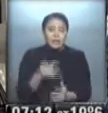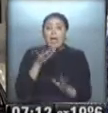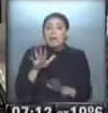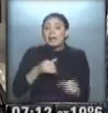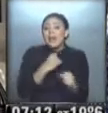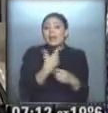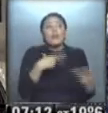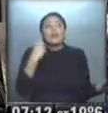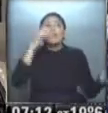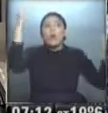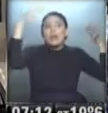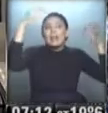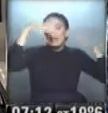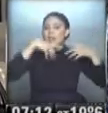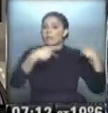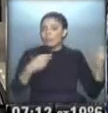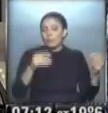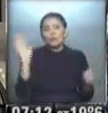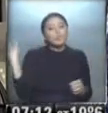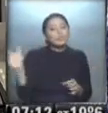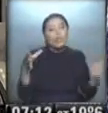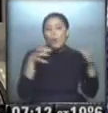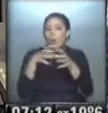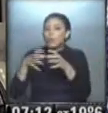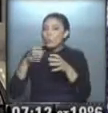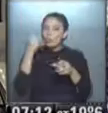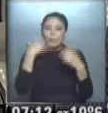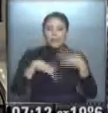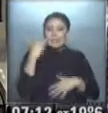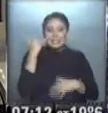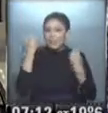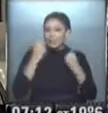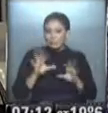evoluciona la tormenta, pero insisto, todos los equipos de emergencia están movilizados.